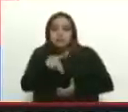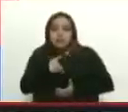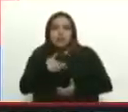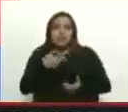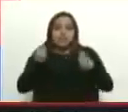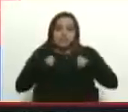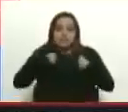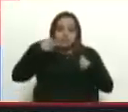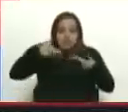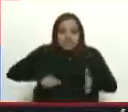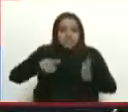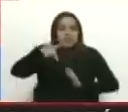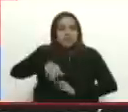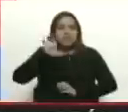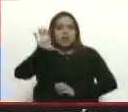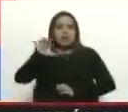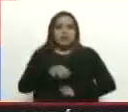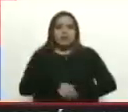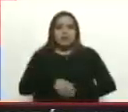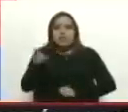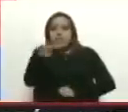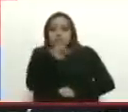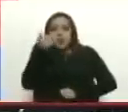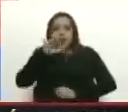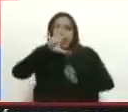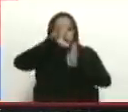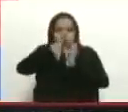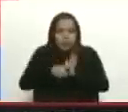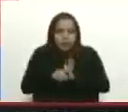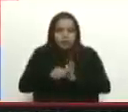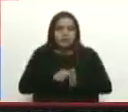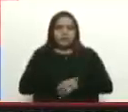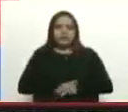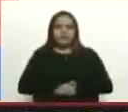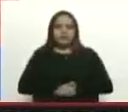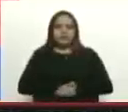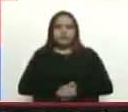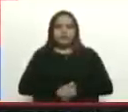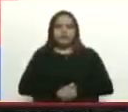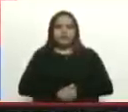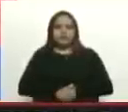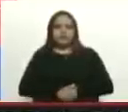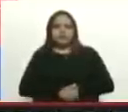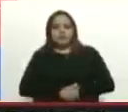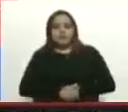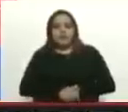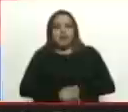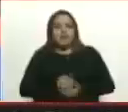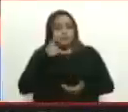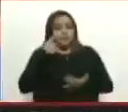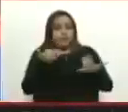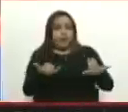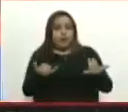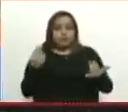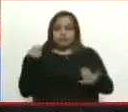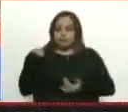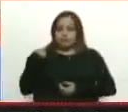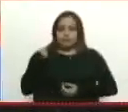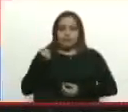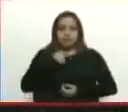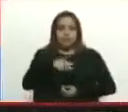en este país. Y ellos se las están robando. Ahora, te repito, nosotros hemos